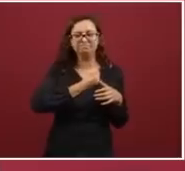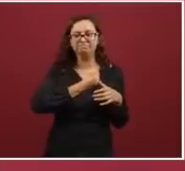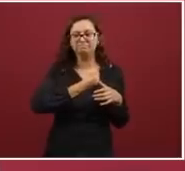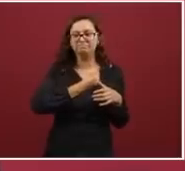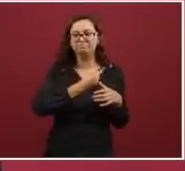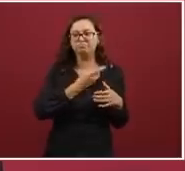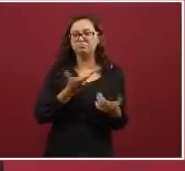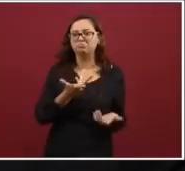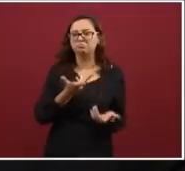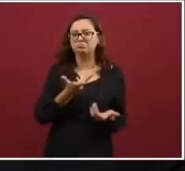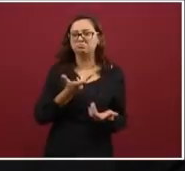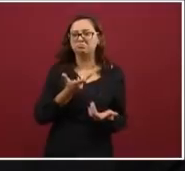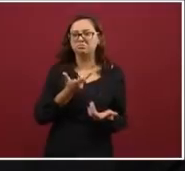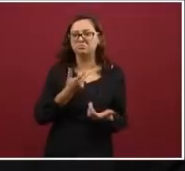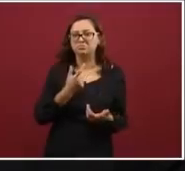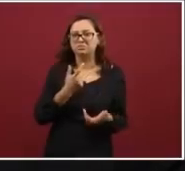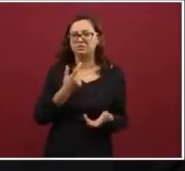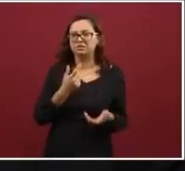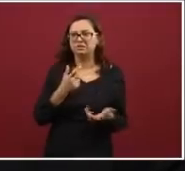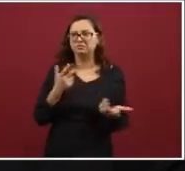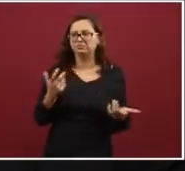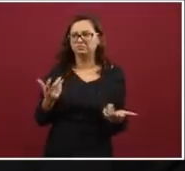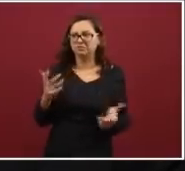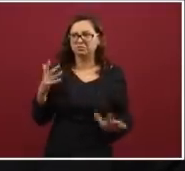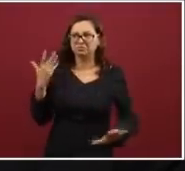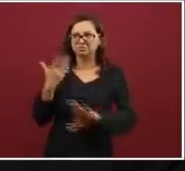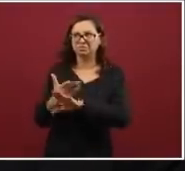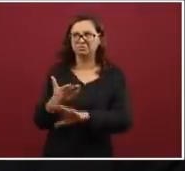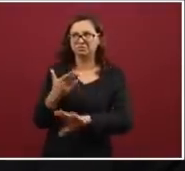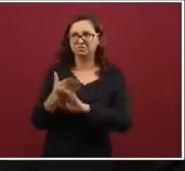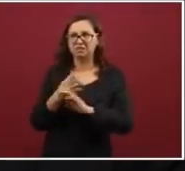O han protestado, pero con los dientes apretados,